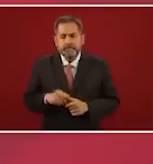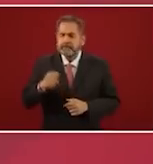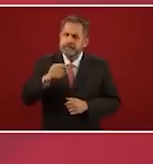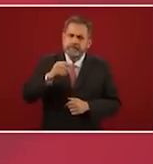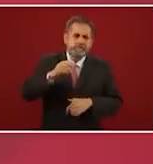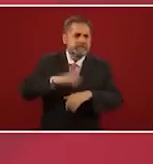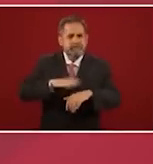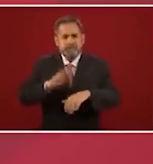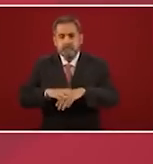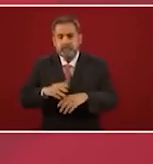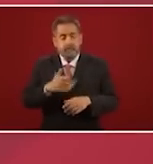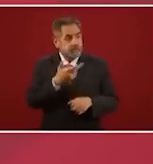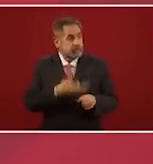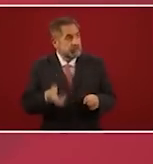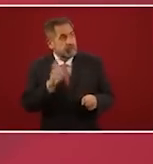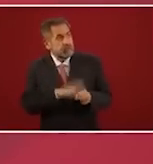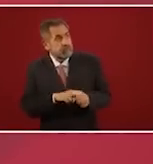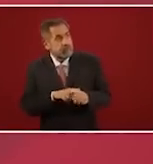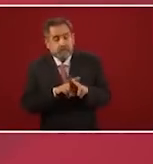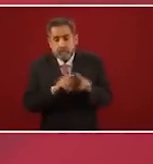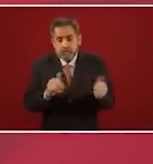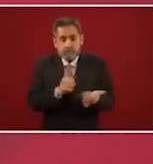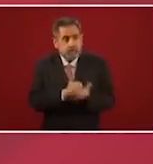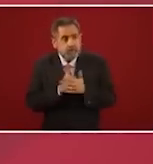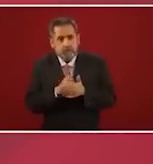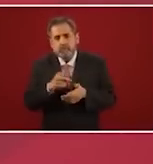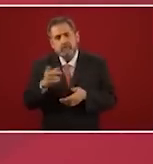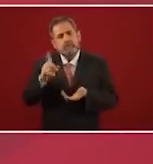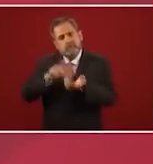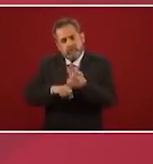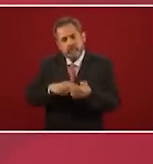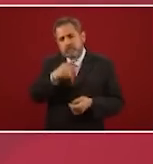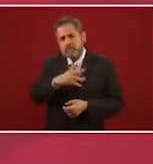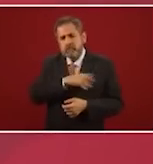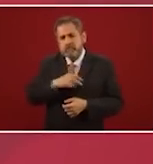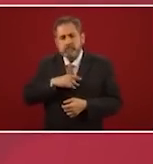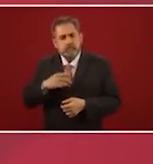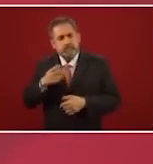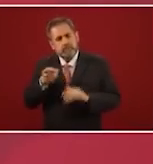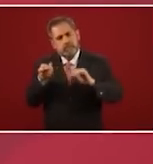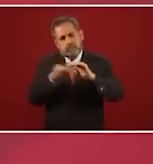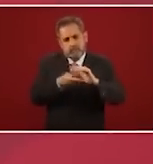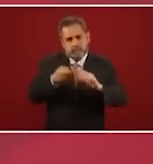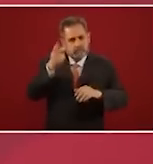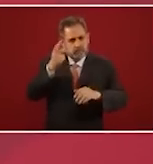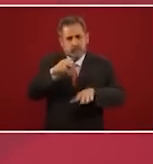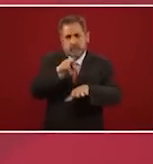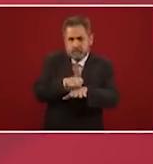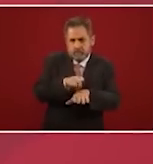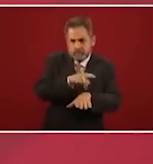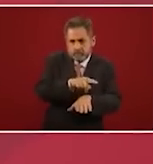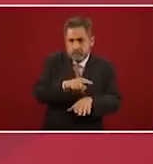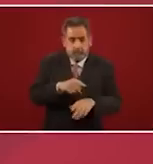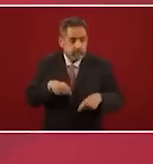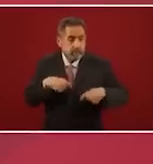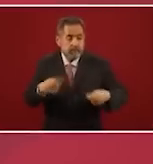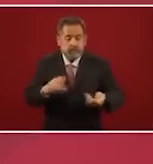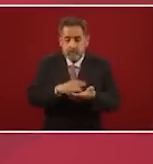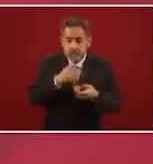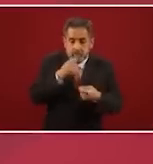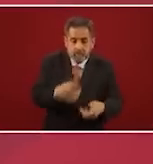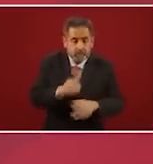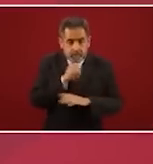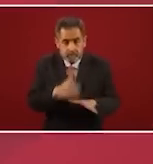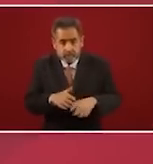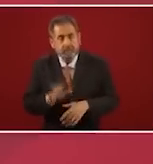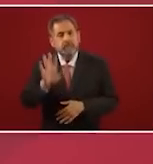reclaman que en el hospital donde están posiblemente internados sus hijos no les dan el medicamento. Entonces, ayer lo que hicimos, tal